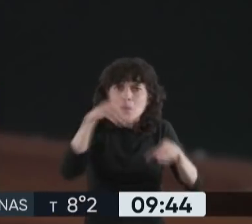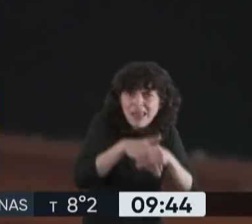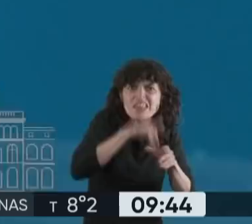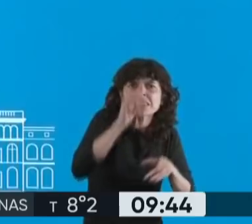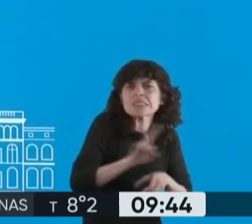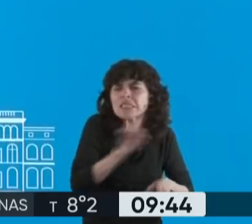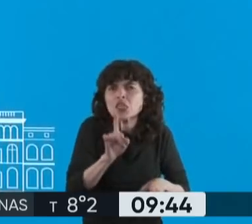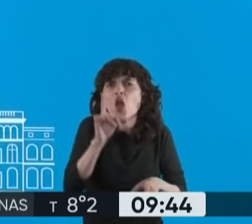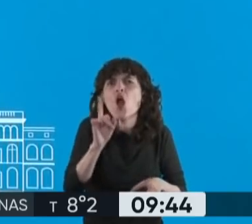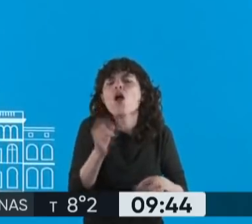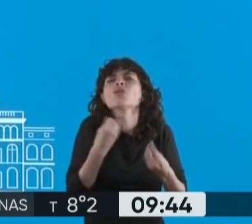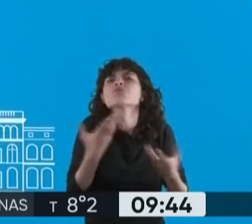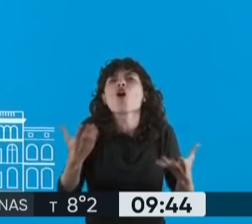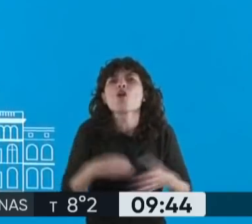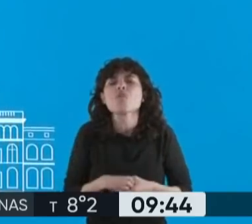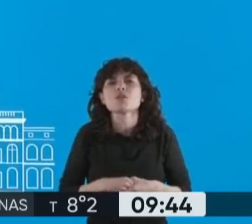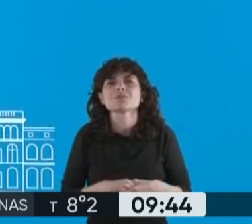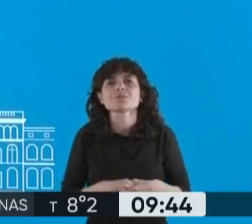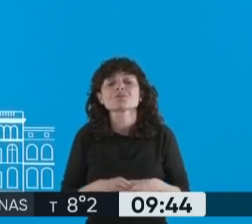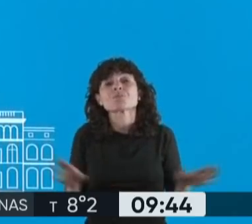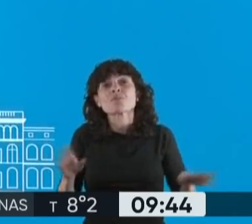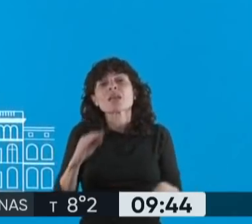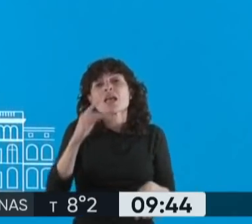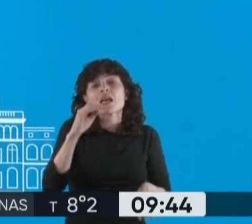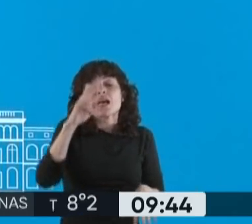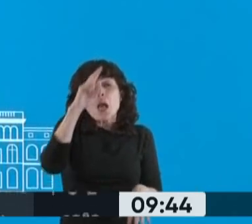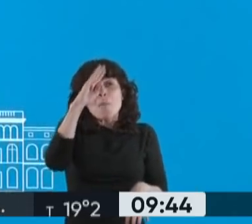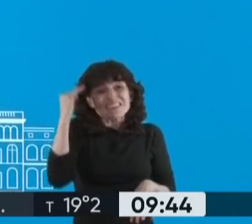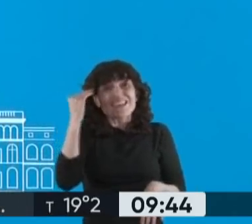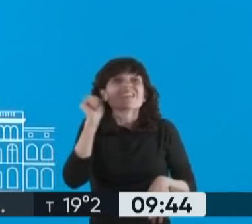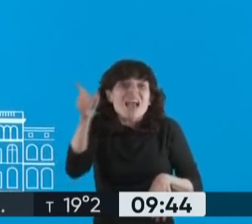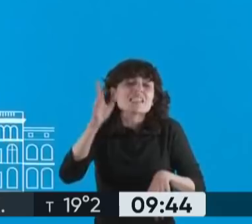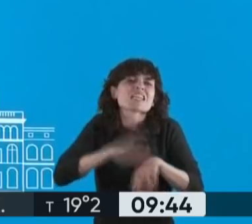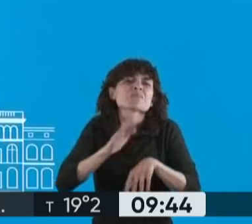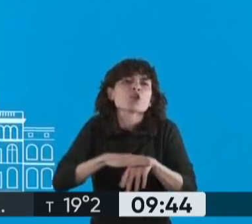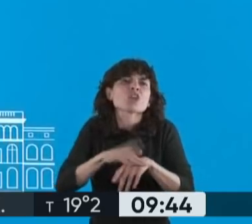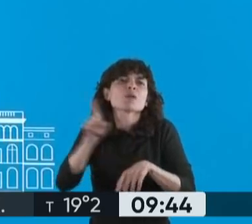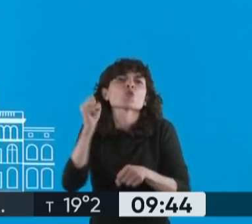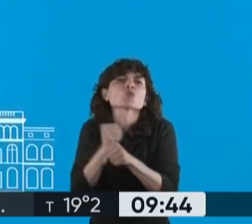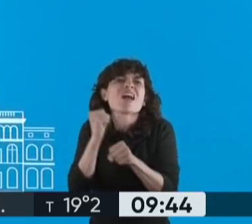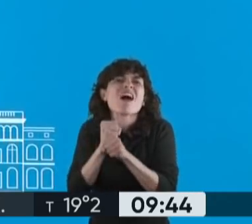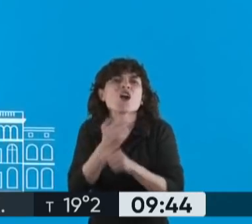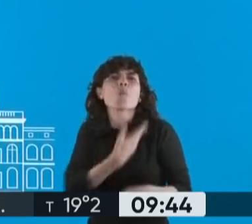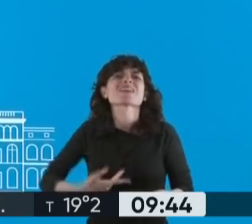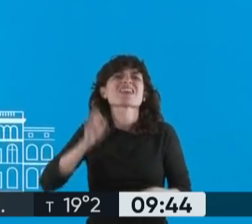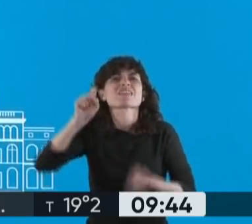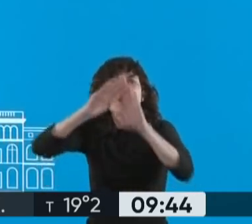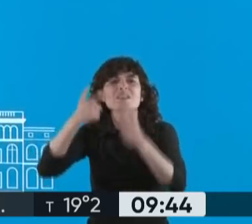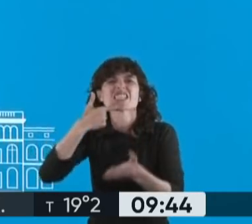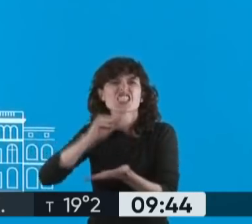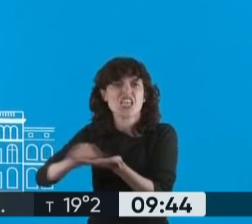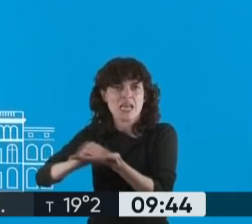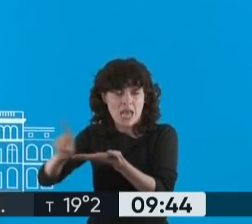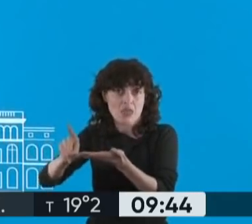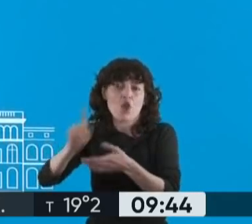oposición? Muchas gracias. Gracias, Luciana. La vicepresidenta es la presidenta del Senado, con lo cual esos consensos se deberán buscar en el Senado en el momento en el